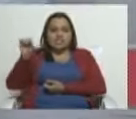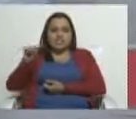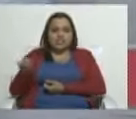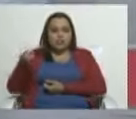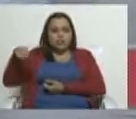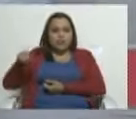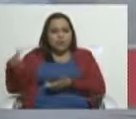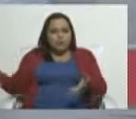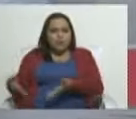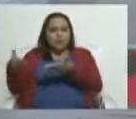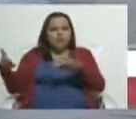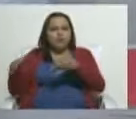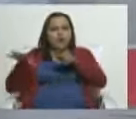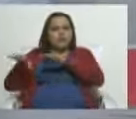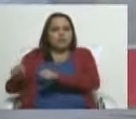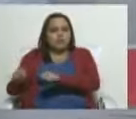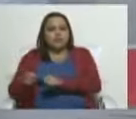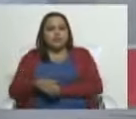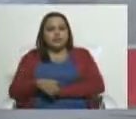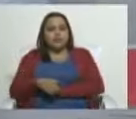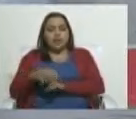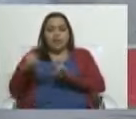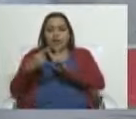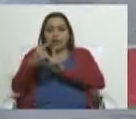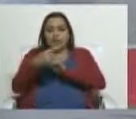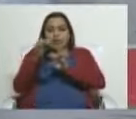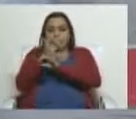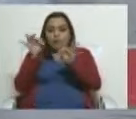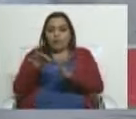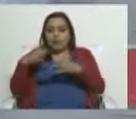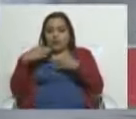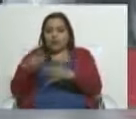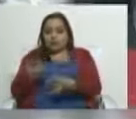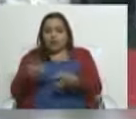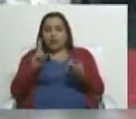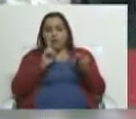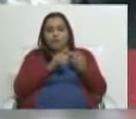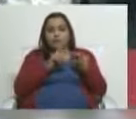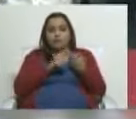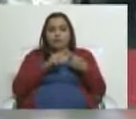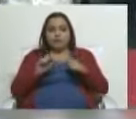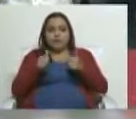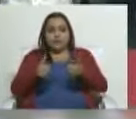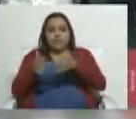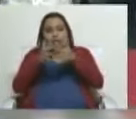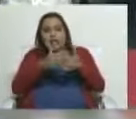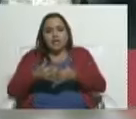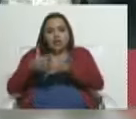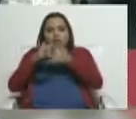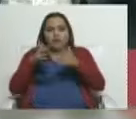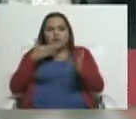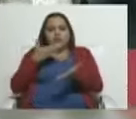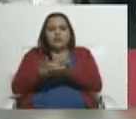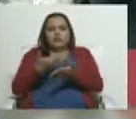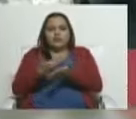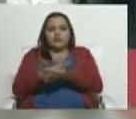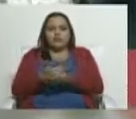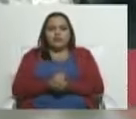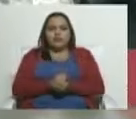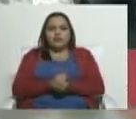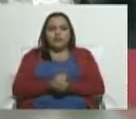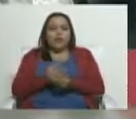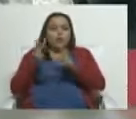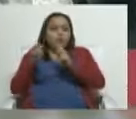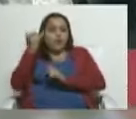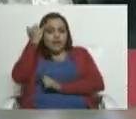capitalismo. El fascismo surge en dos momentos interesantes. Por una parte, surge cuando en Estados Unidos se está planteando el New Deal, el nuevo